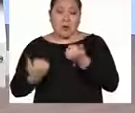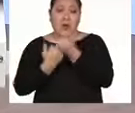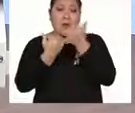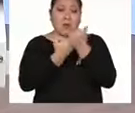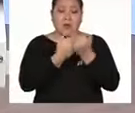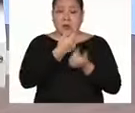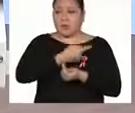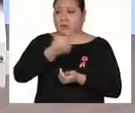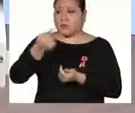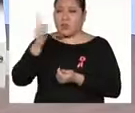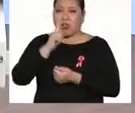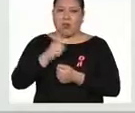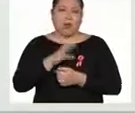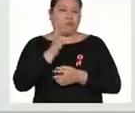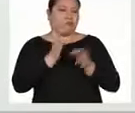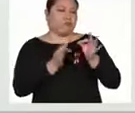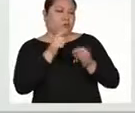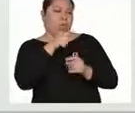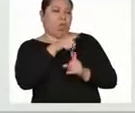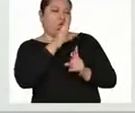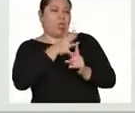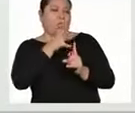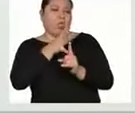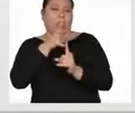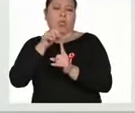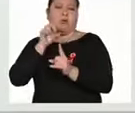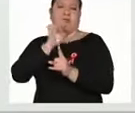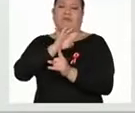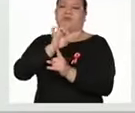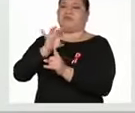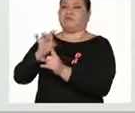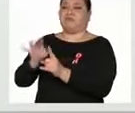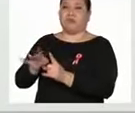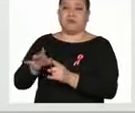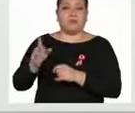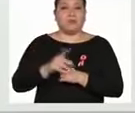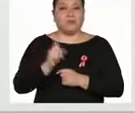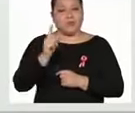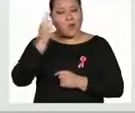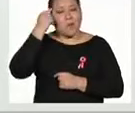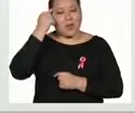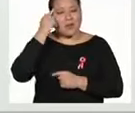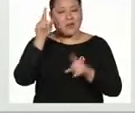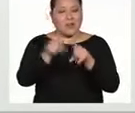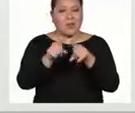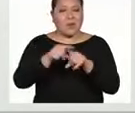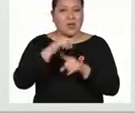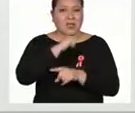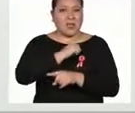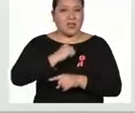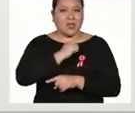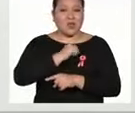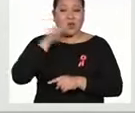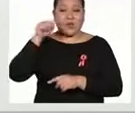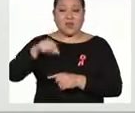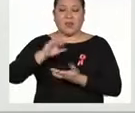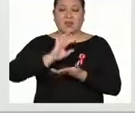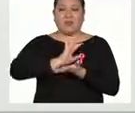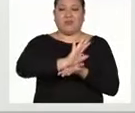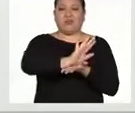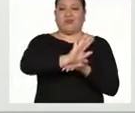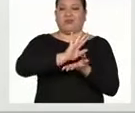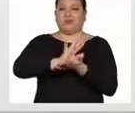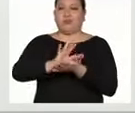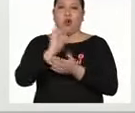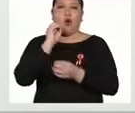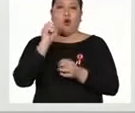a otras en lugar de estar juzgándose. Yo también creo que estas actitudes y perspectivas del prejuicio y la